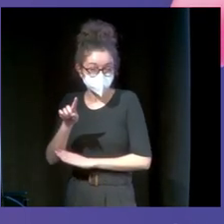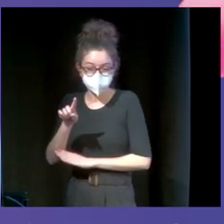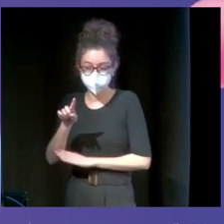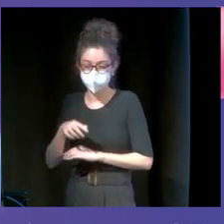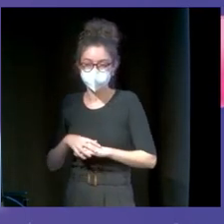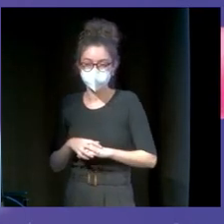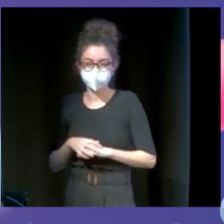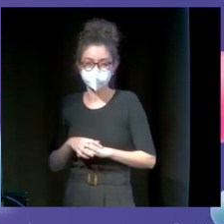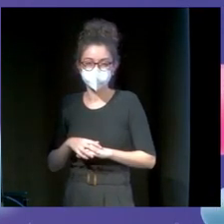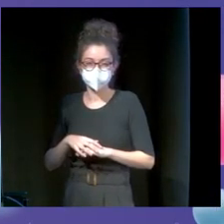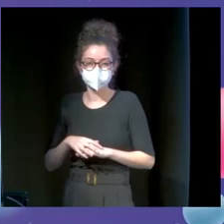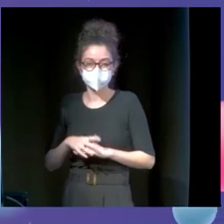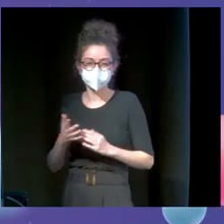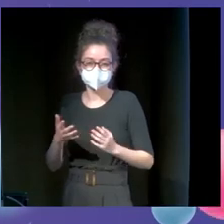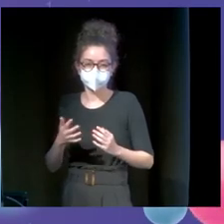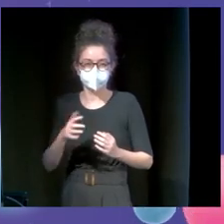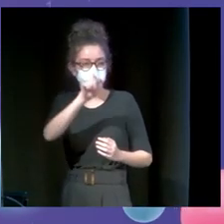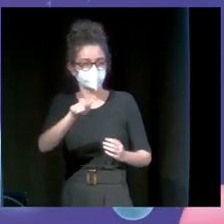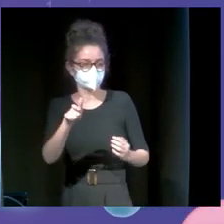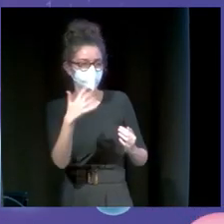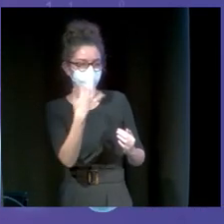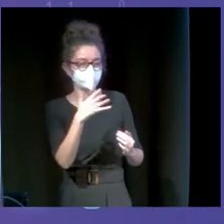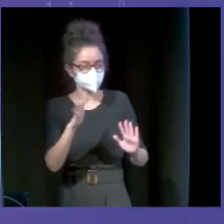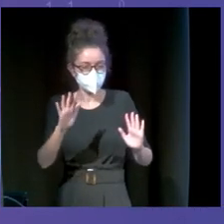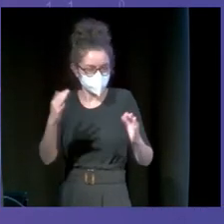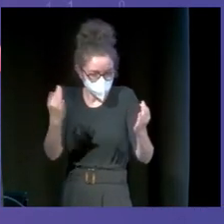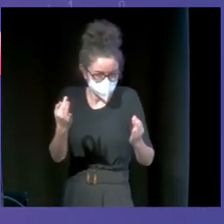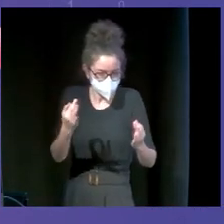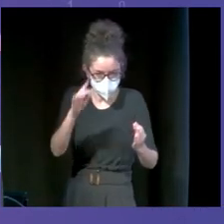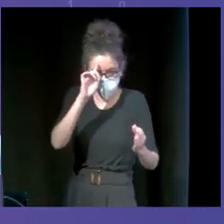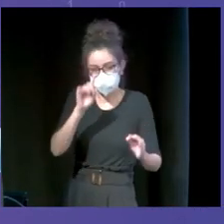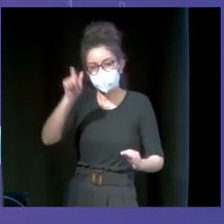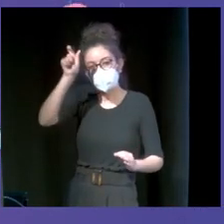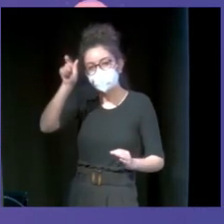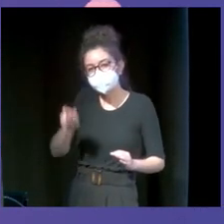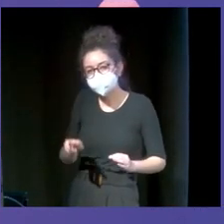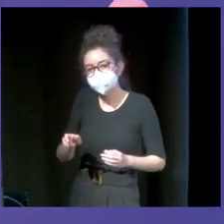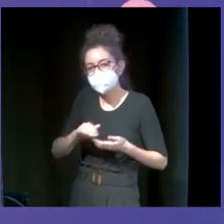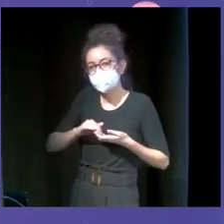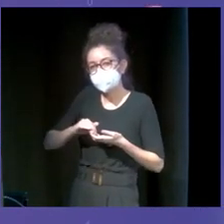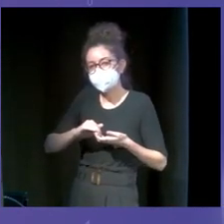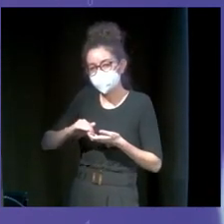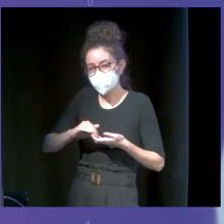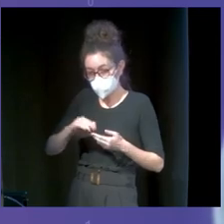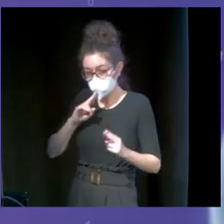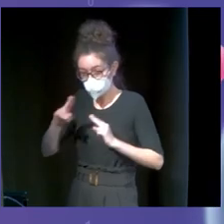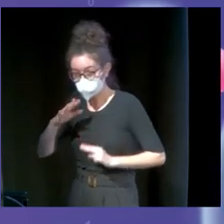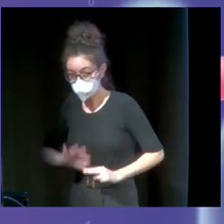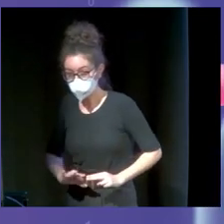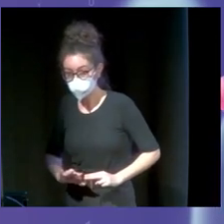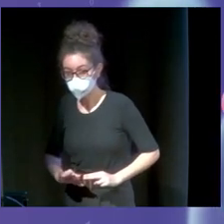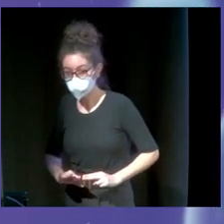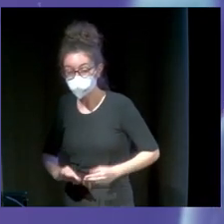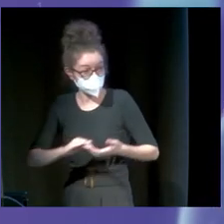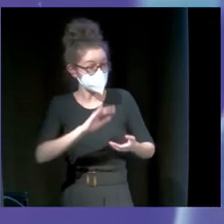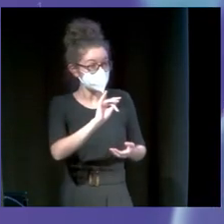podríamos responder no aquí espero al cuñado podríamos responder al cuñado sí